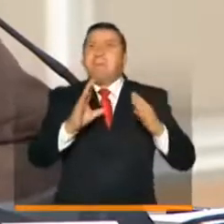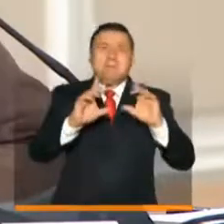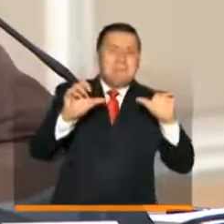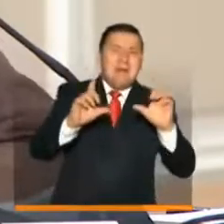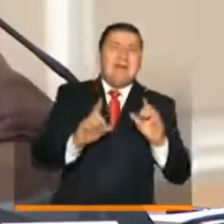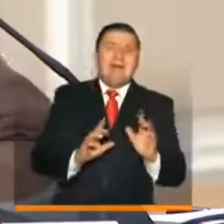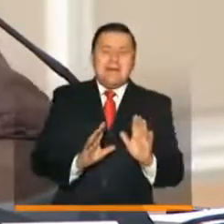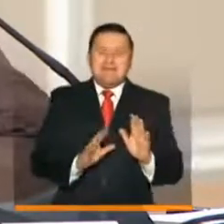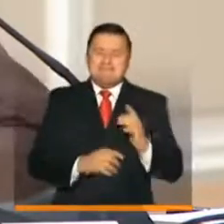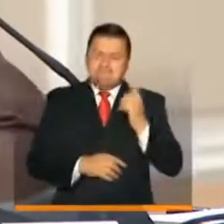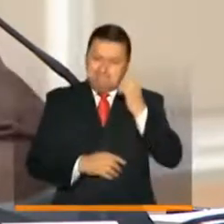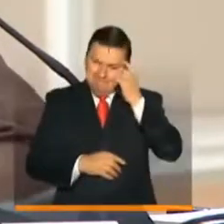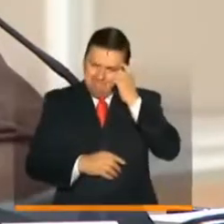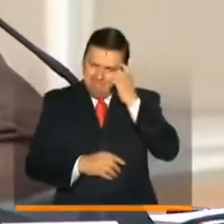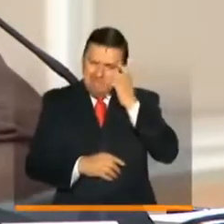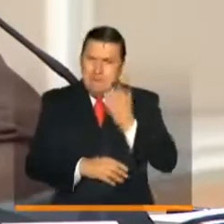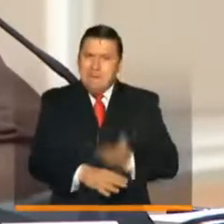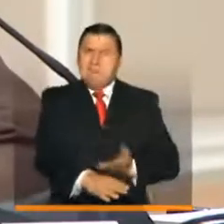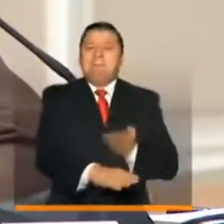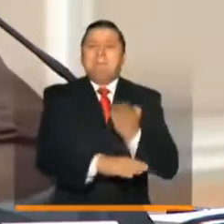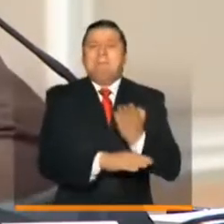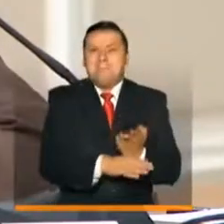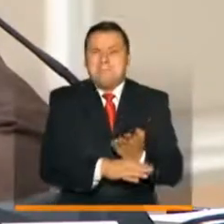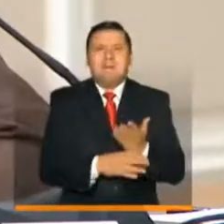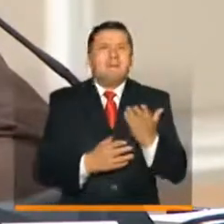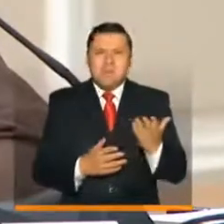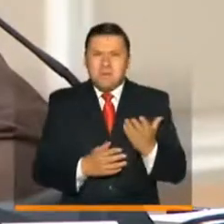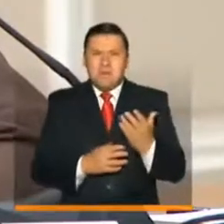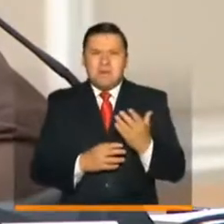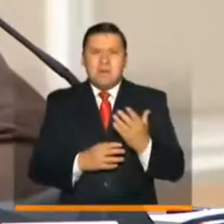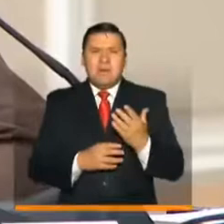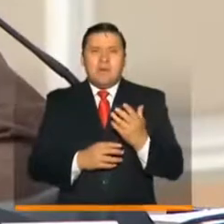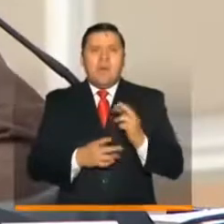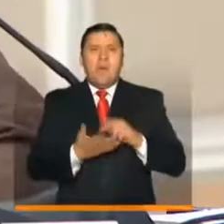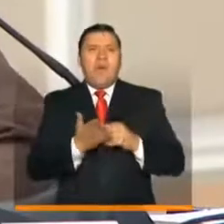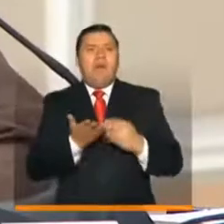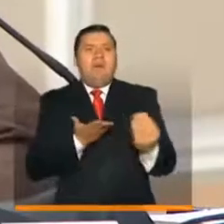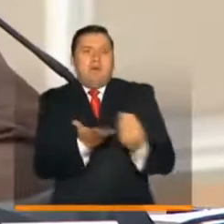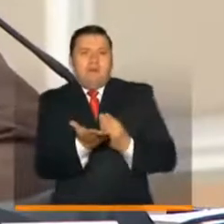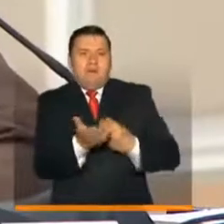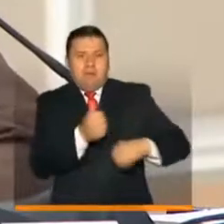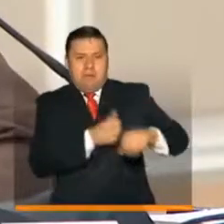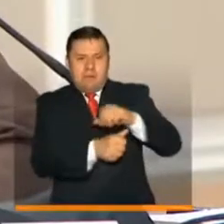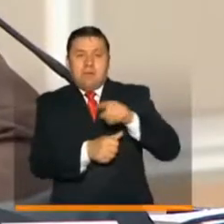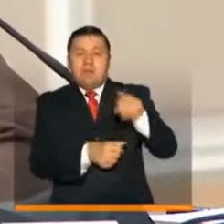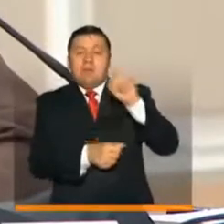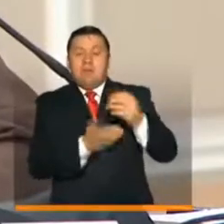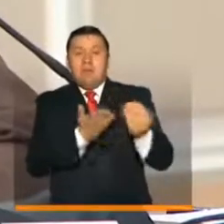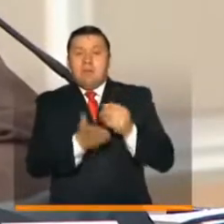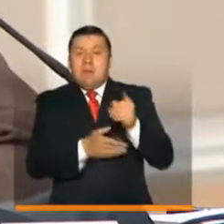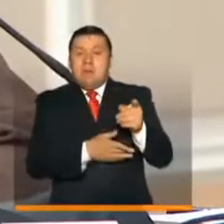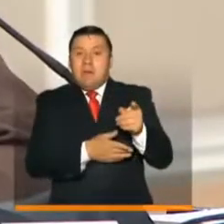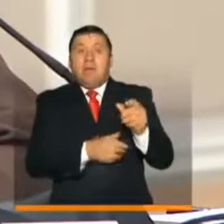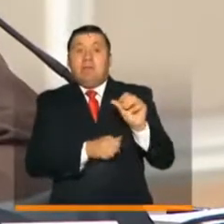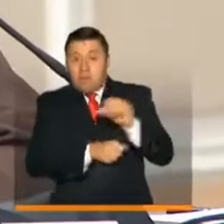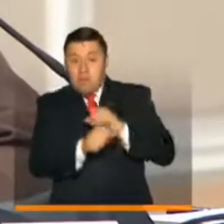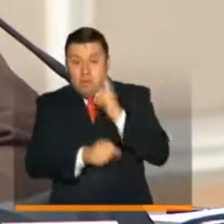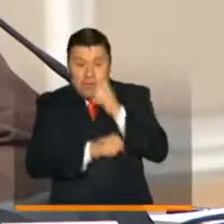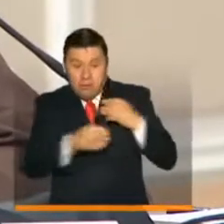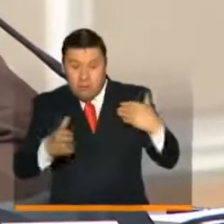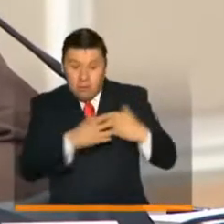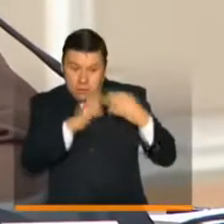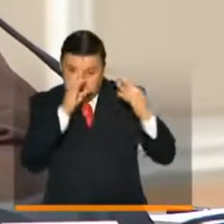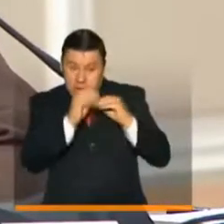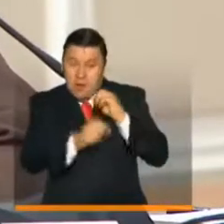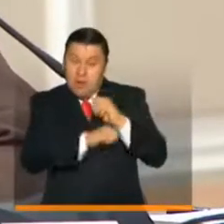aplazar. Vamos a aplazarle la contraprestación que tienen que hacer, ellos para este año, para